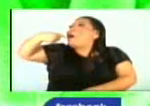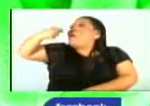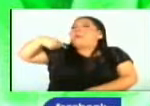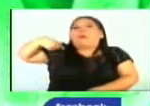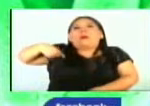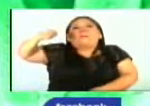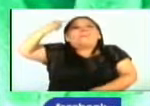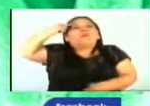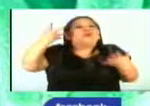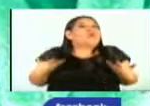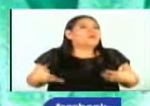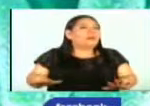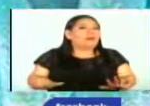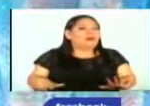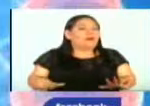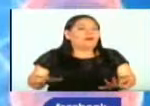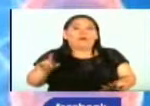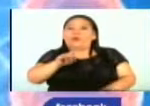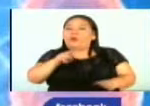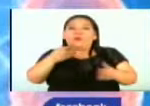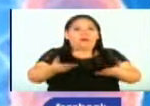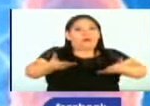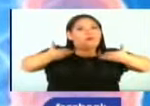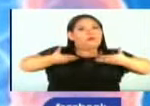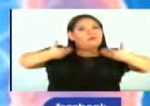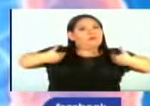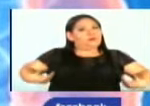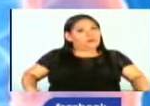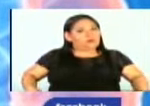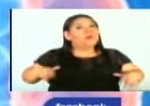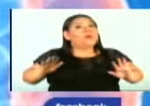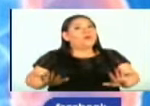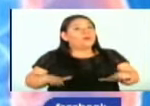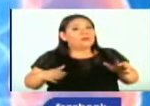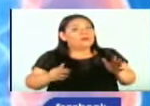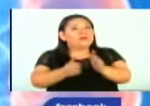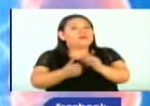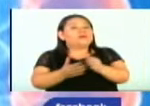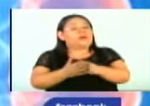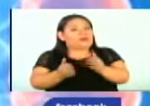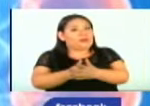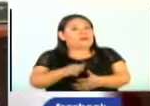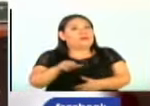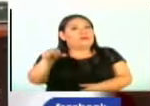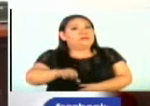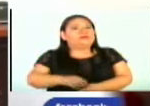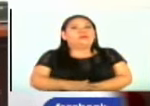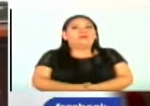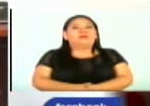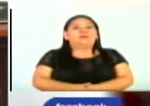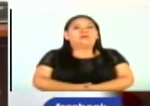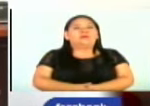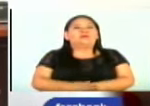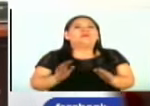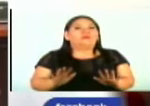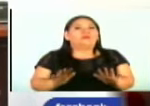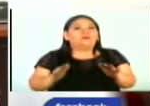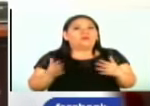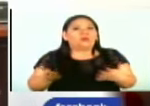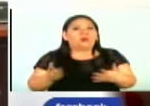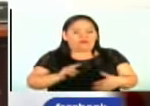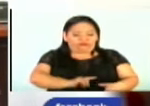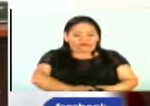antibióticos comunes que están lejos de ayudar, ya que esto puede afectar más la salud. Lo que sucede es que hacen